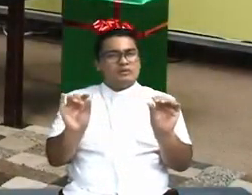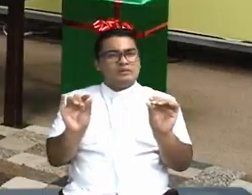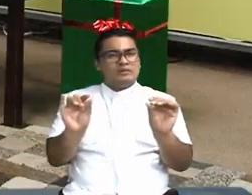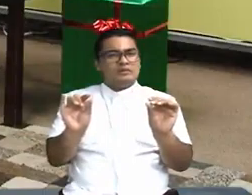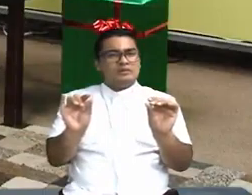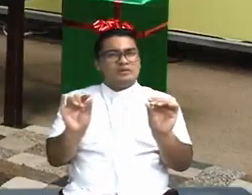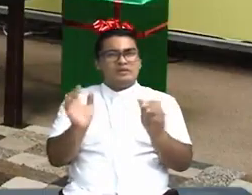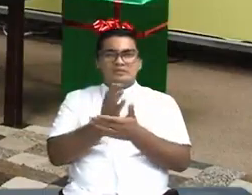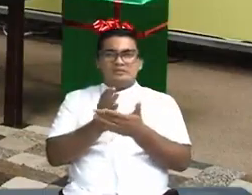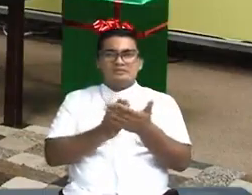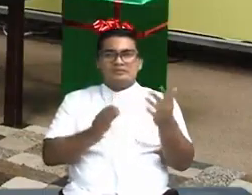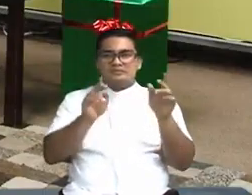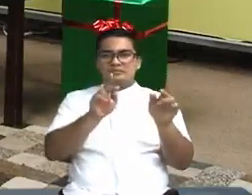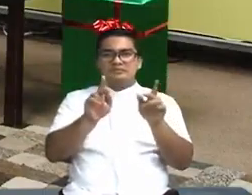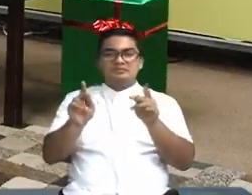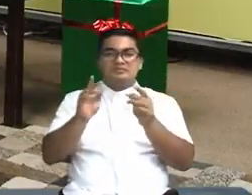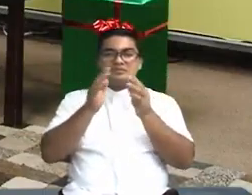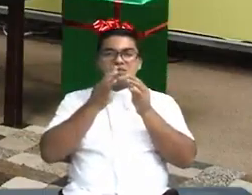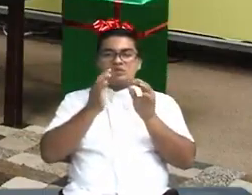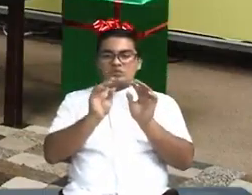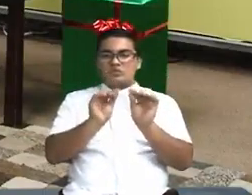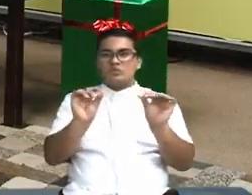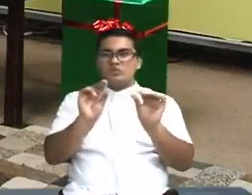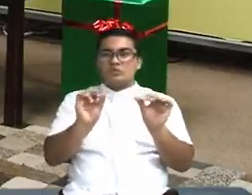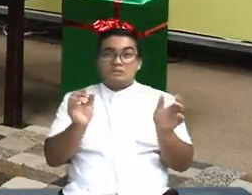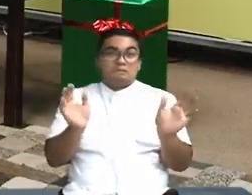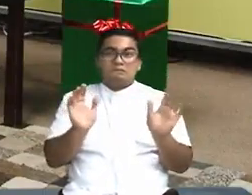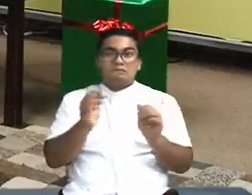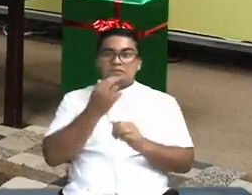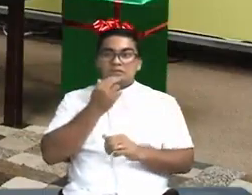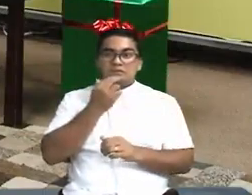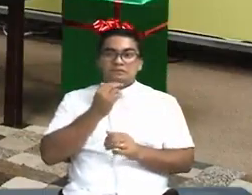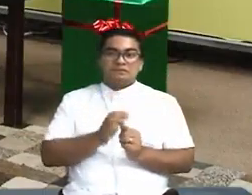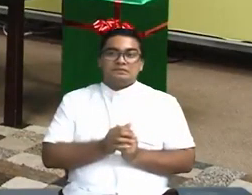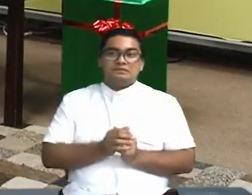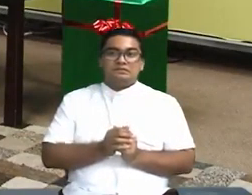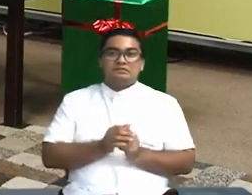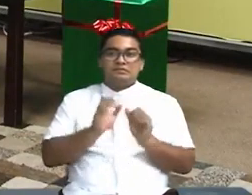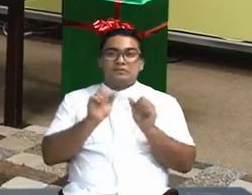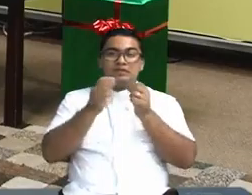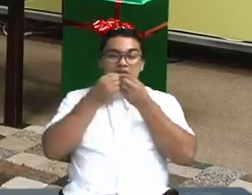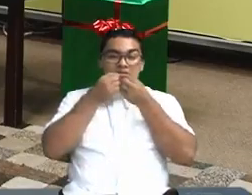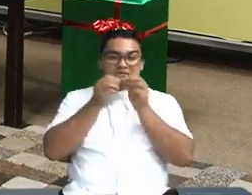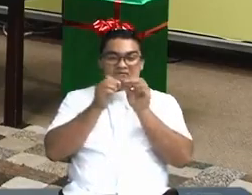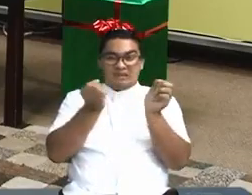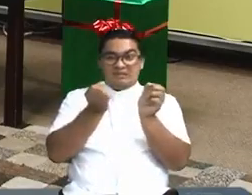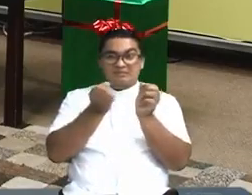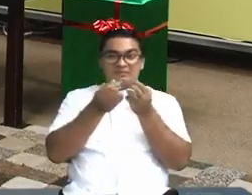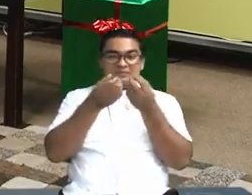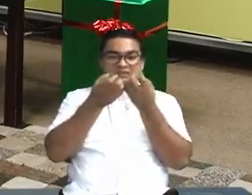menos grueso. Obviamente hay personas que son más gruesos, otras que son más y tienden a rajarse, por ejemplo.